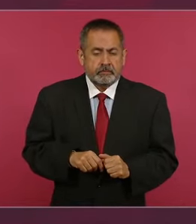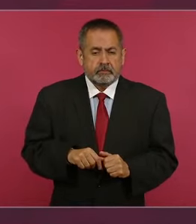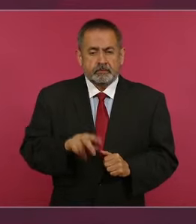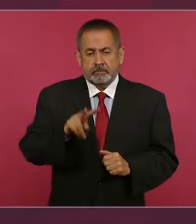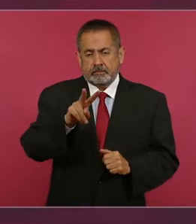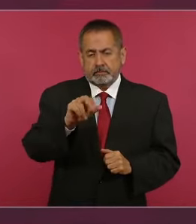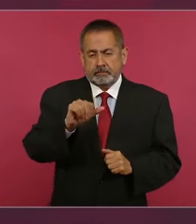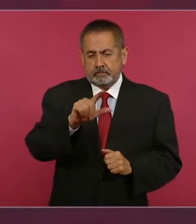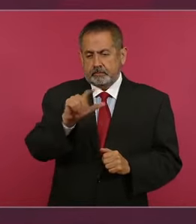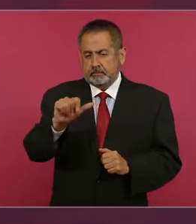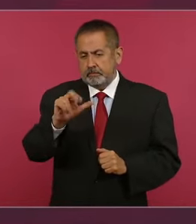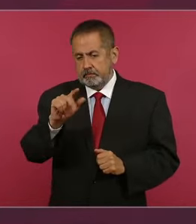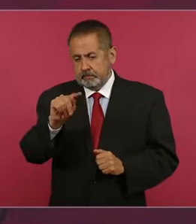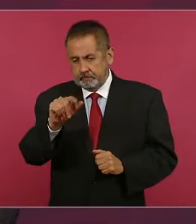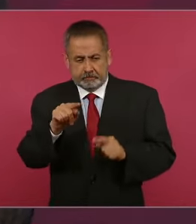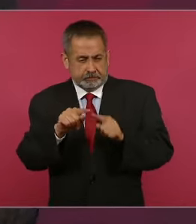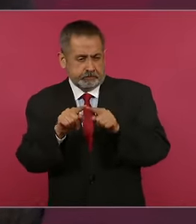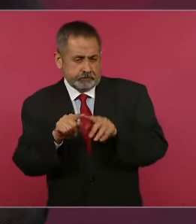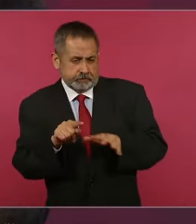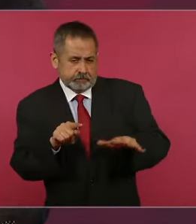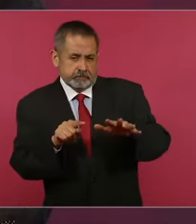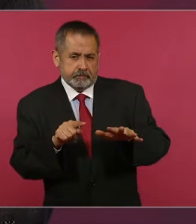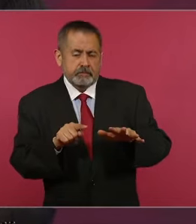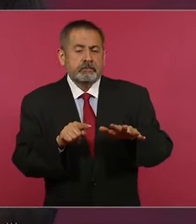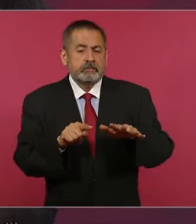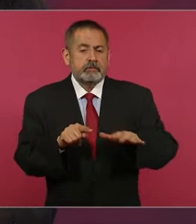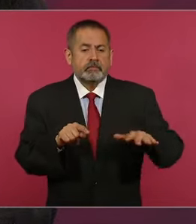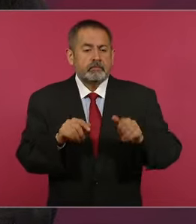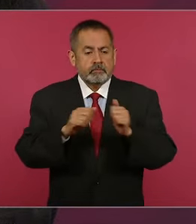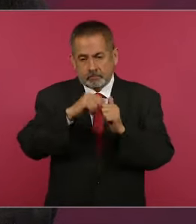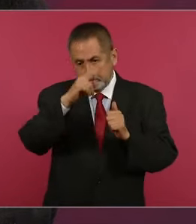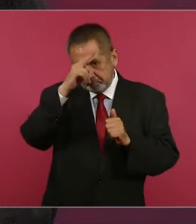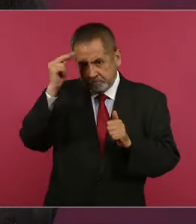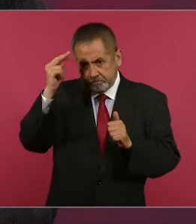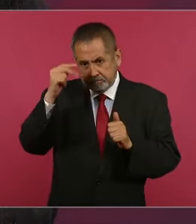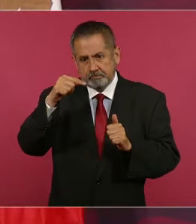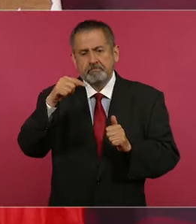Vallarta y lo que es la costa nayarita.